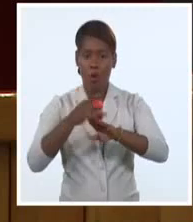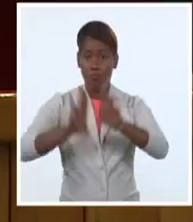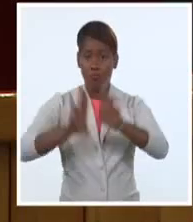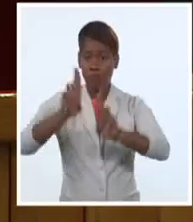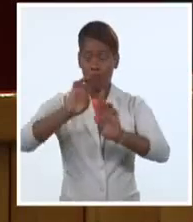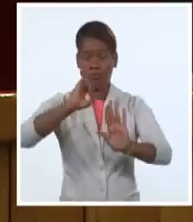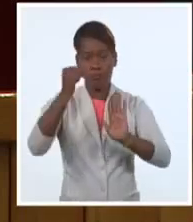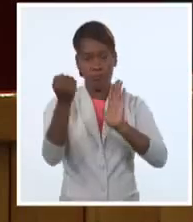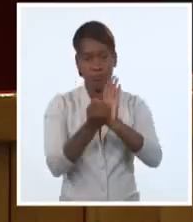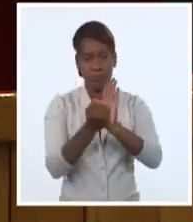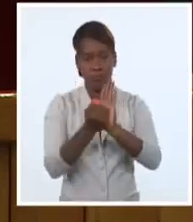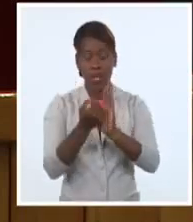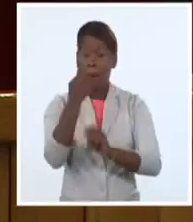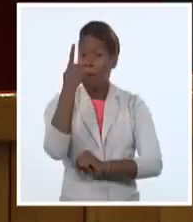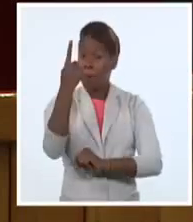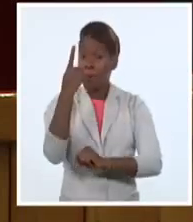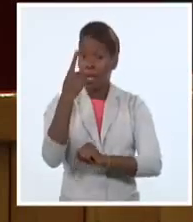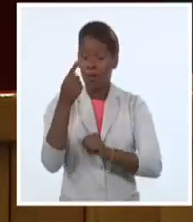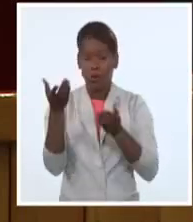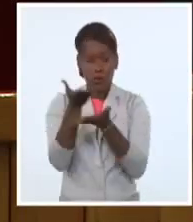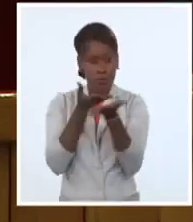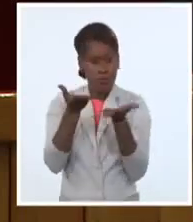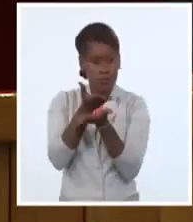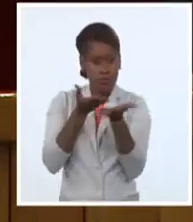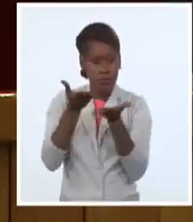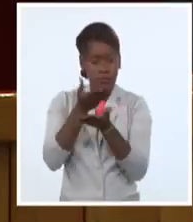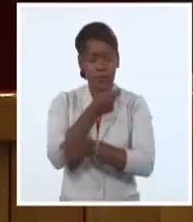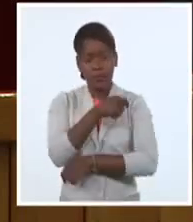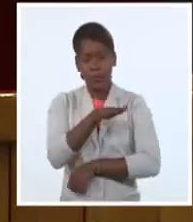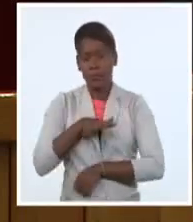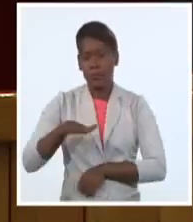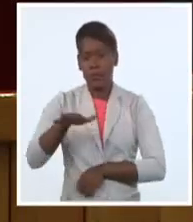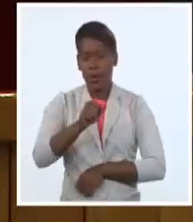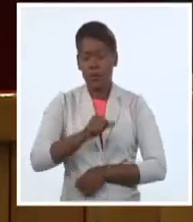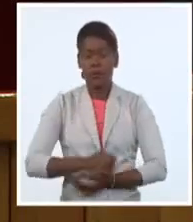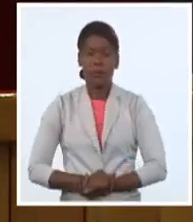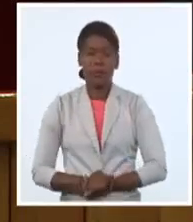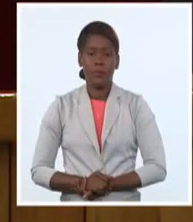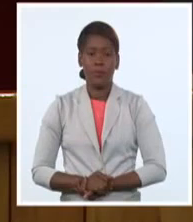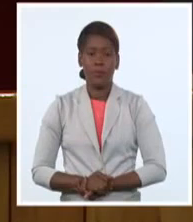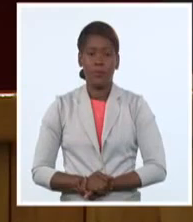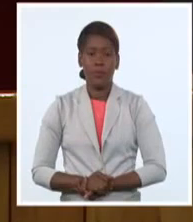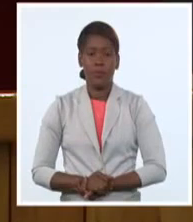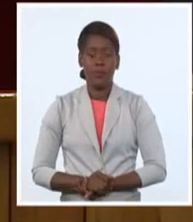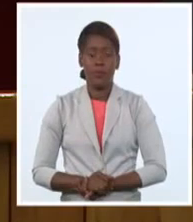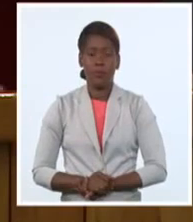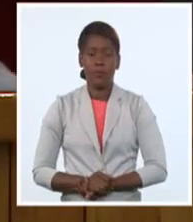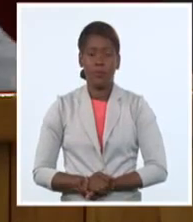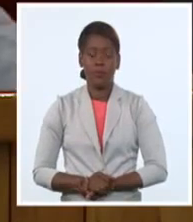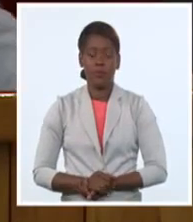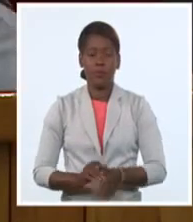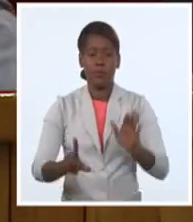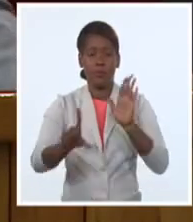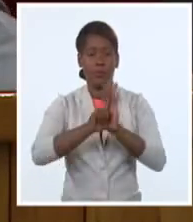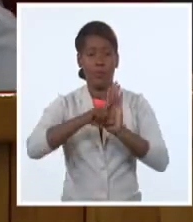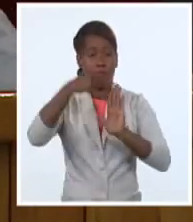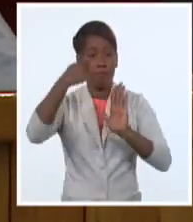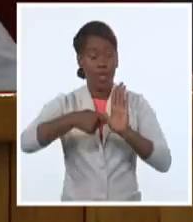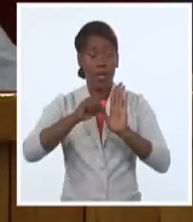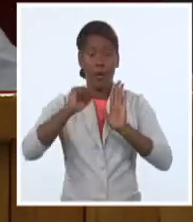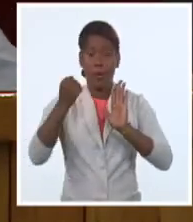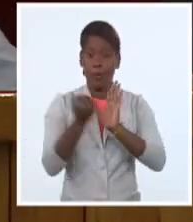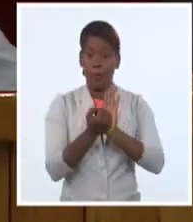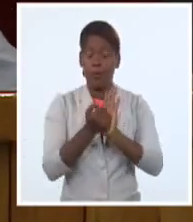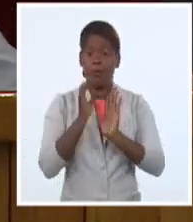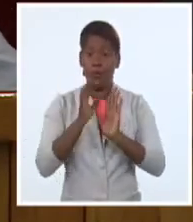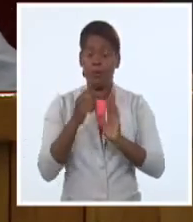consulta al pueblo por diversas vías. Las disposiciones normativas aprobadas sitúan al país en la vanguardia de las legislaciones en ese